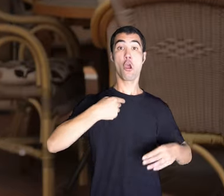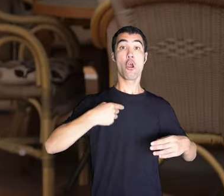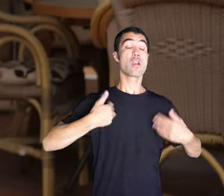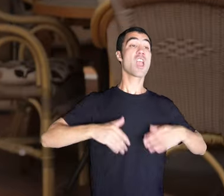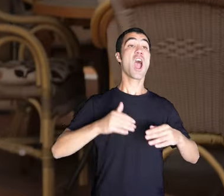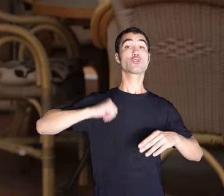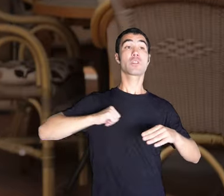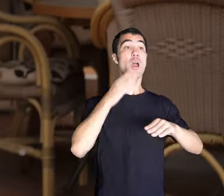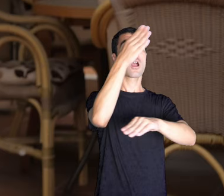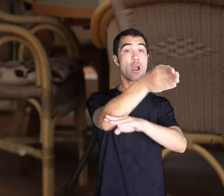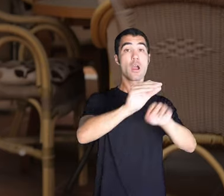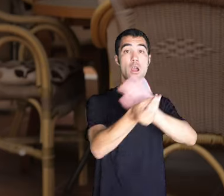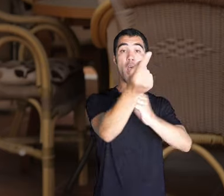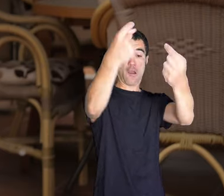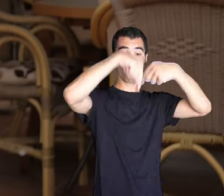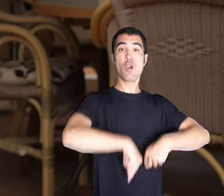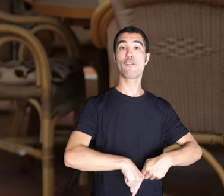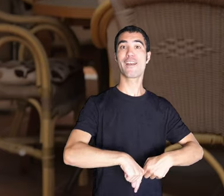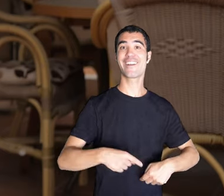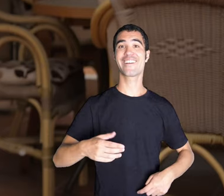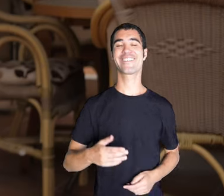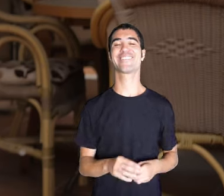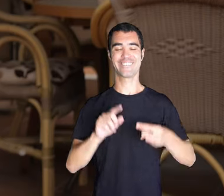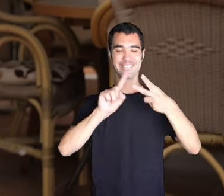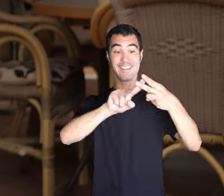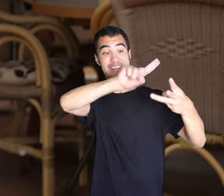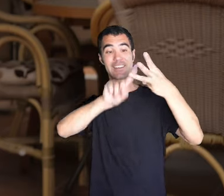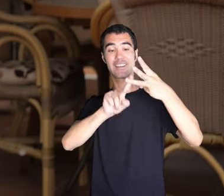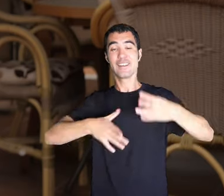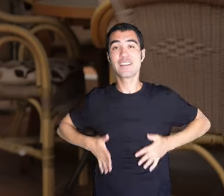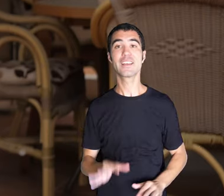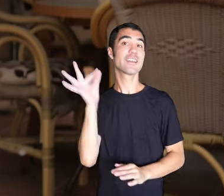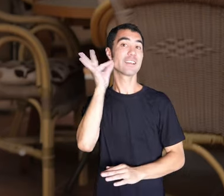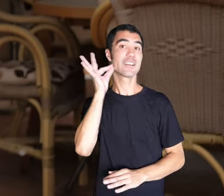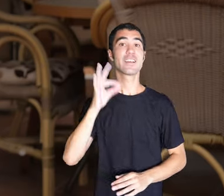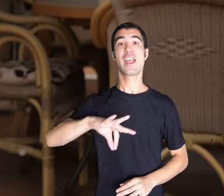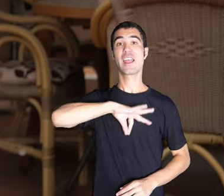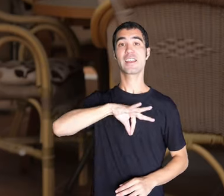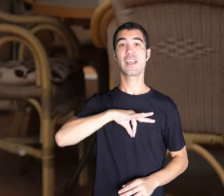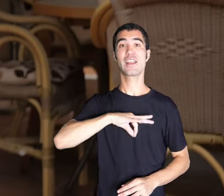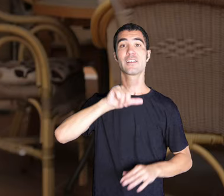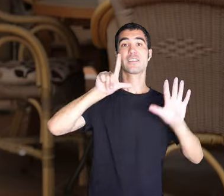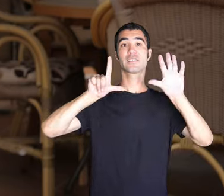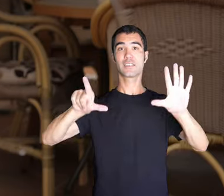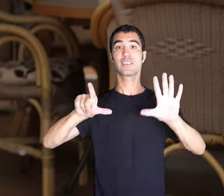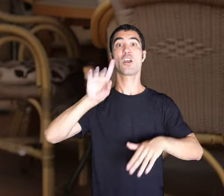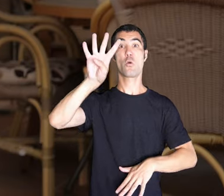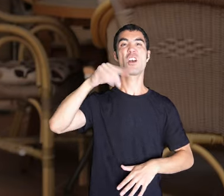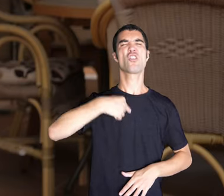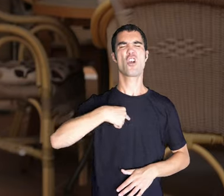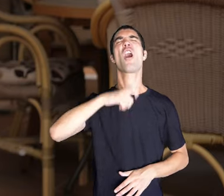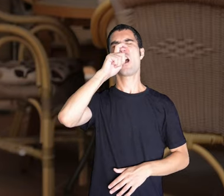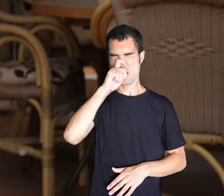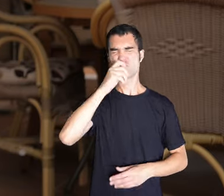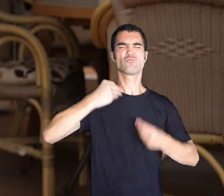de ir a Sondureta. Y mi hija, en enero 74, esto sí me acuerdo bien,